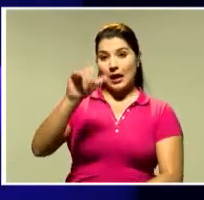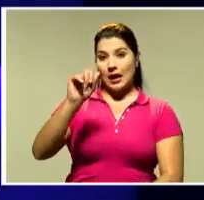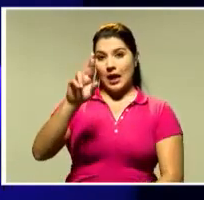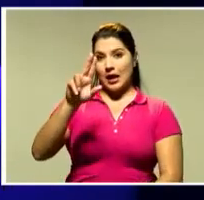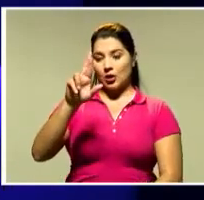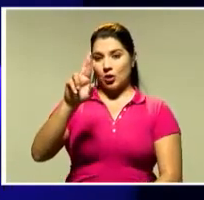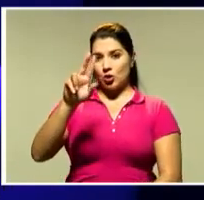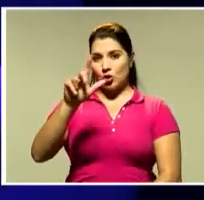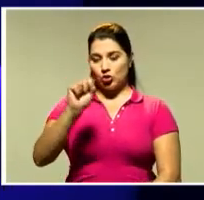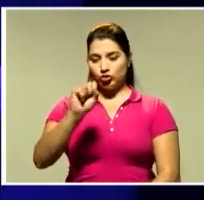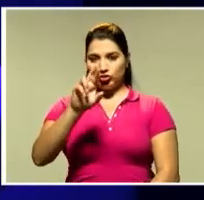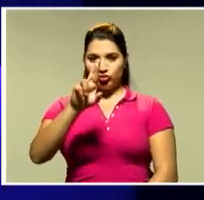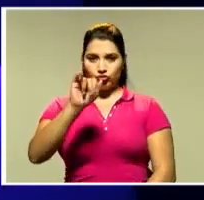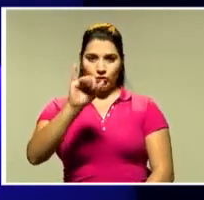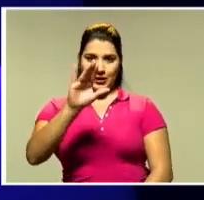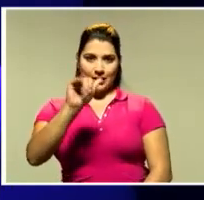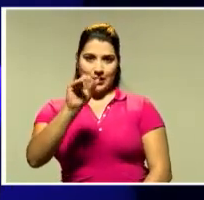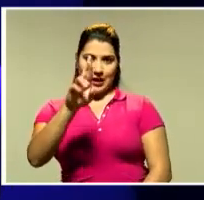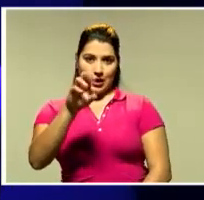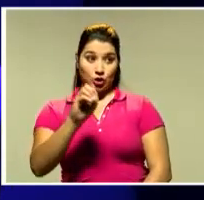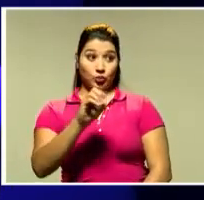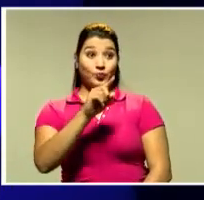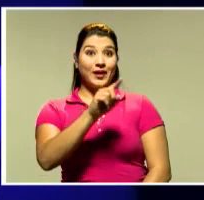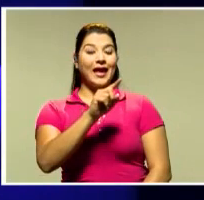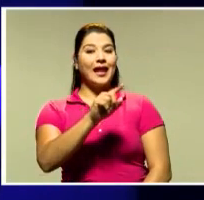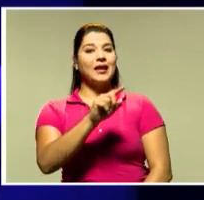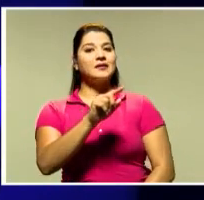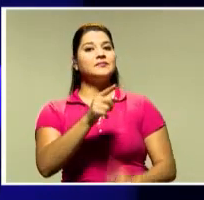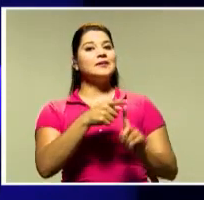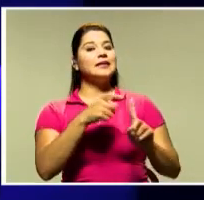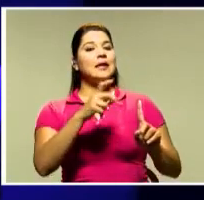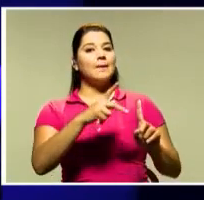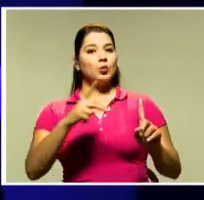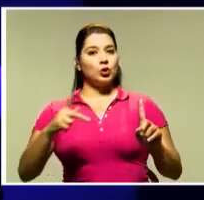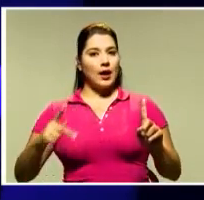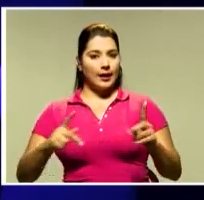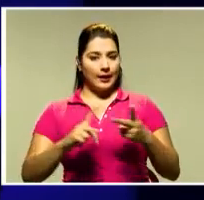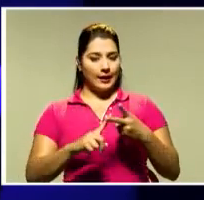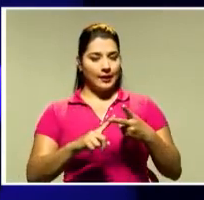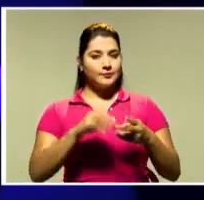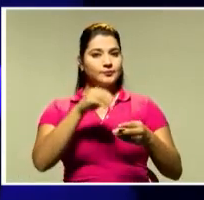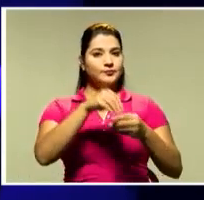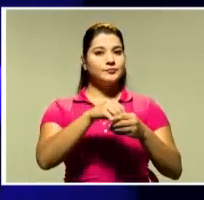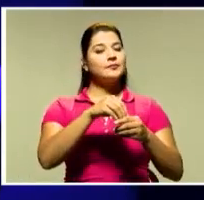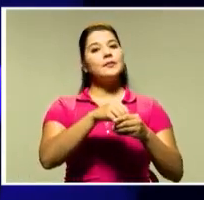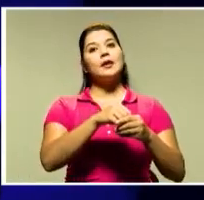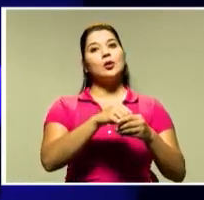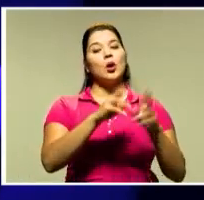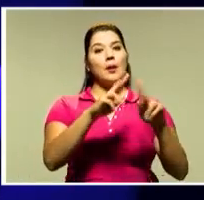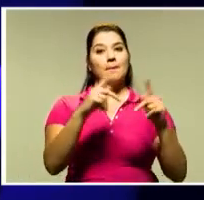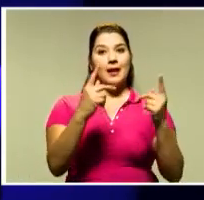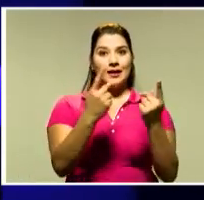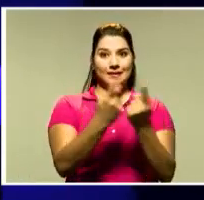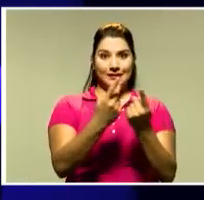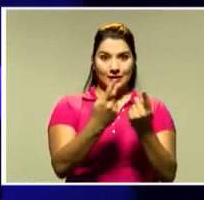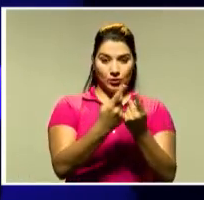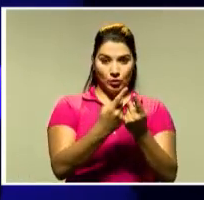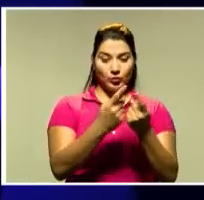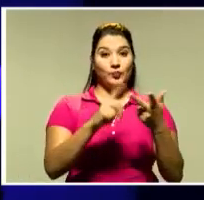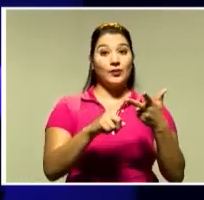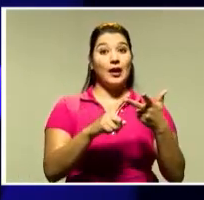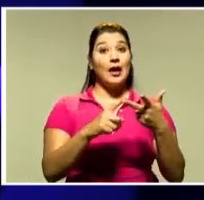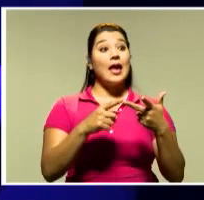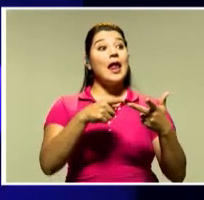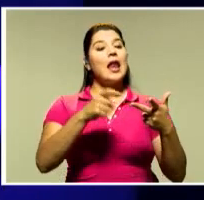puntarenense, diputado por el Partido Liberación Nacional, abogado especialista en Derecho Público, exministro